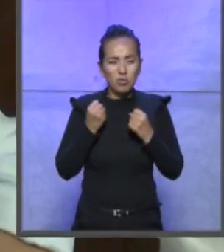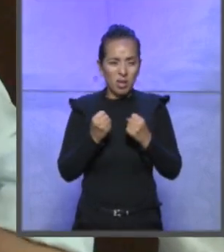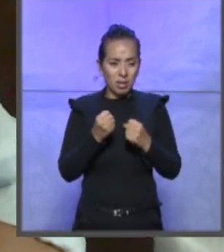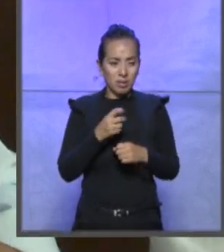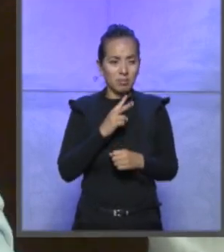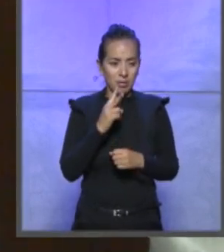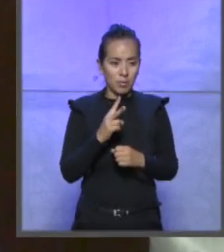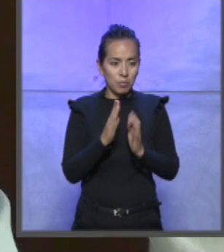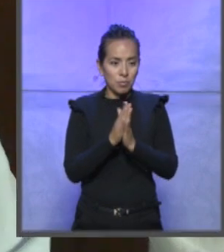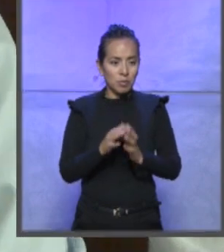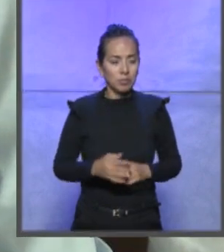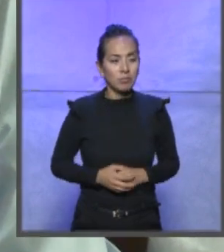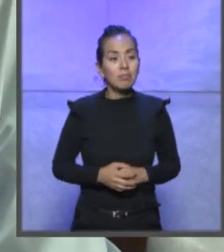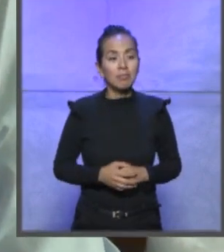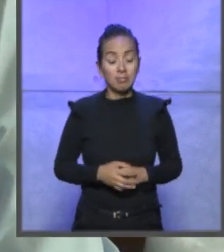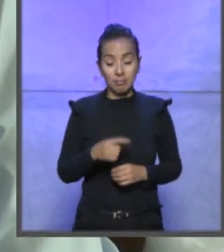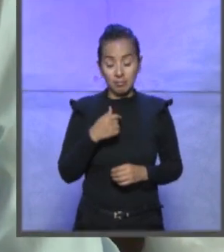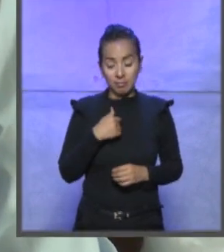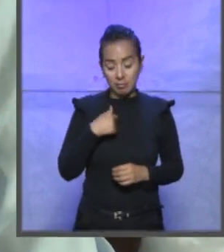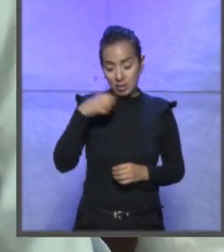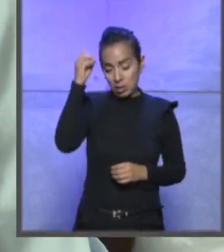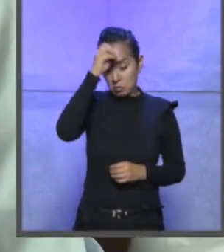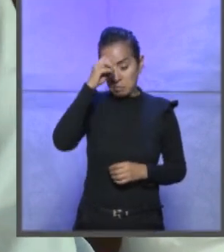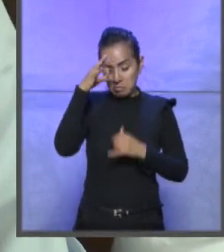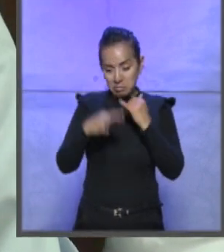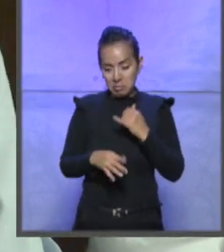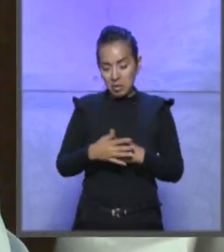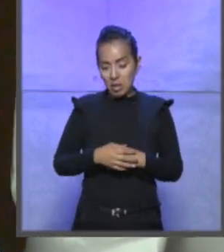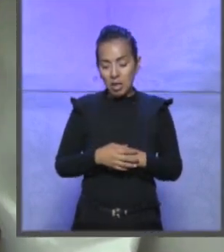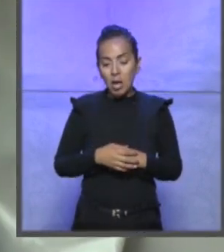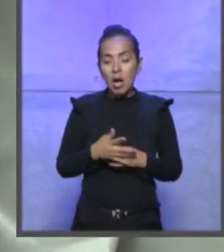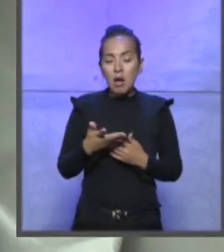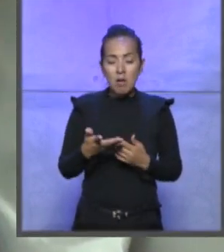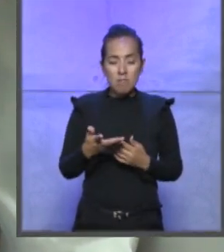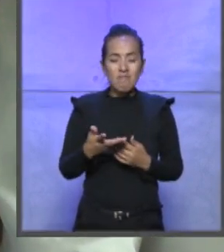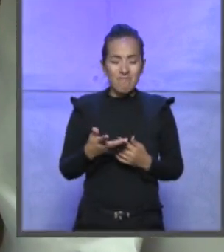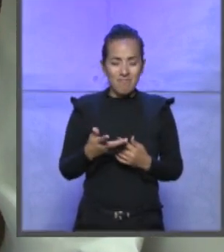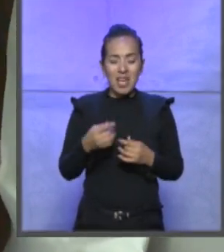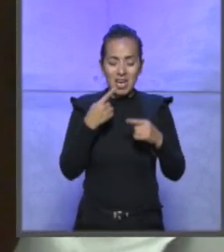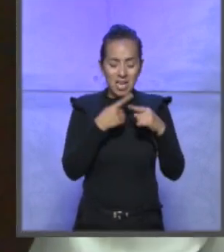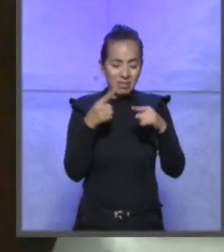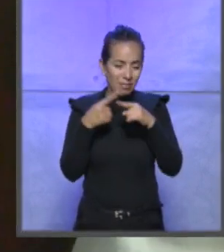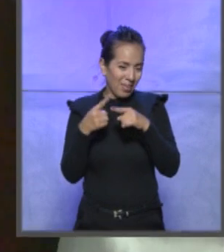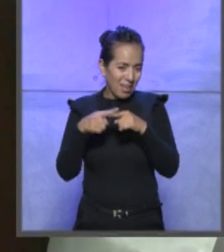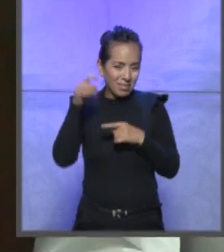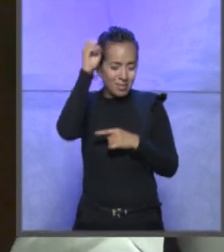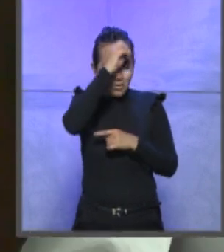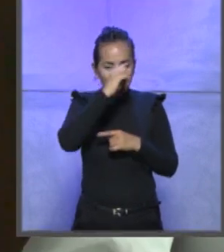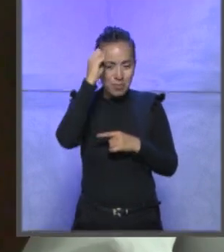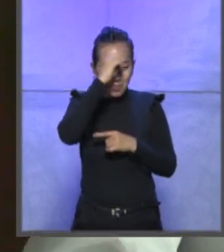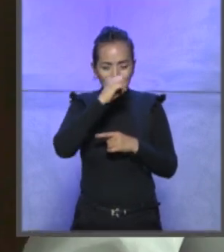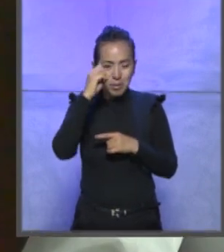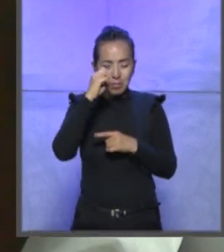de mi conclusión, podemos llegar a entender o a ver que en la parte de las diferencias de opiniones, muchas